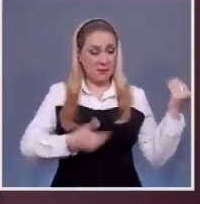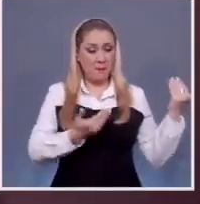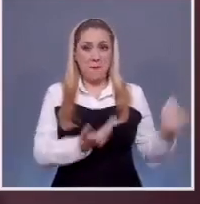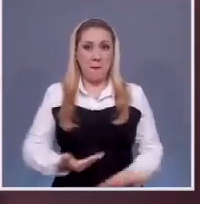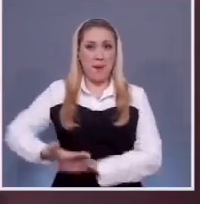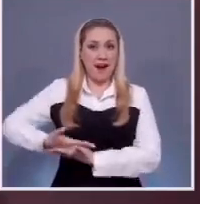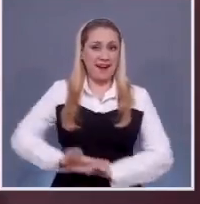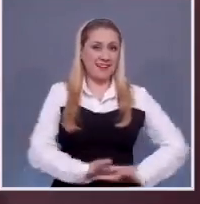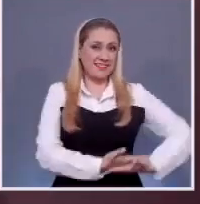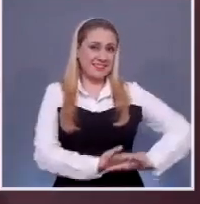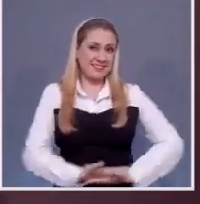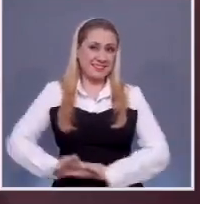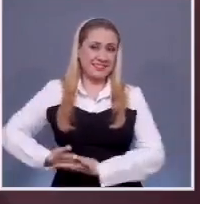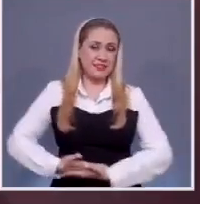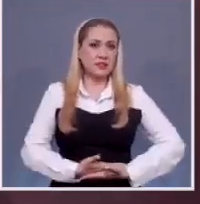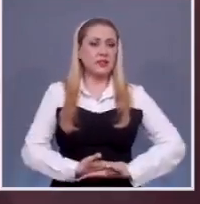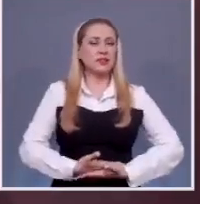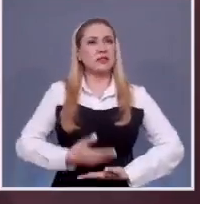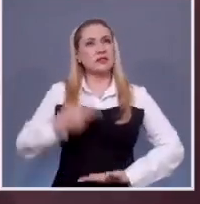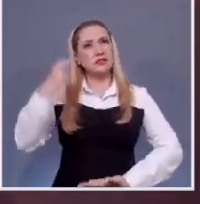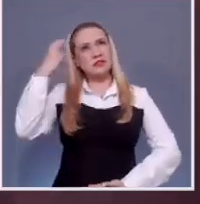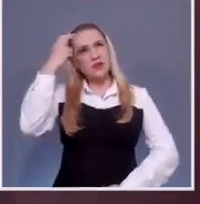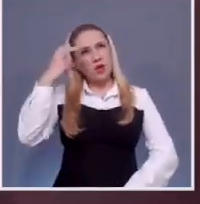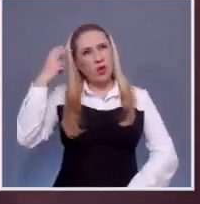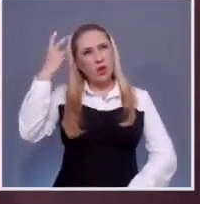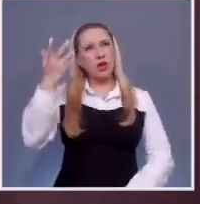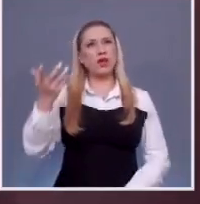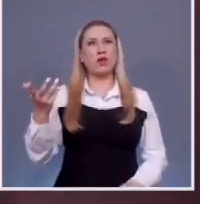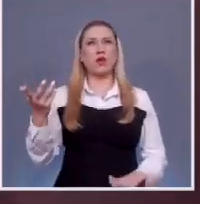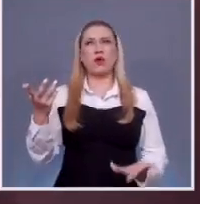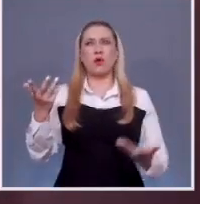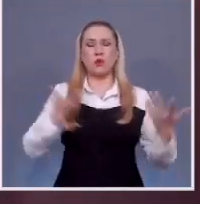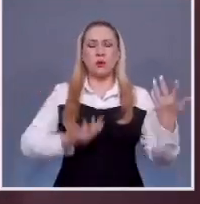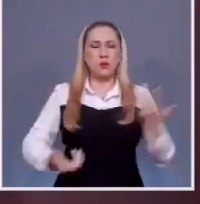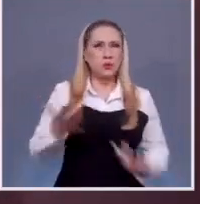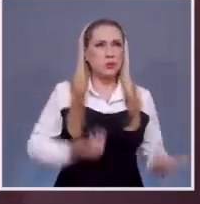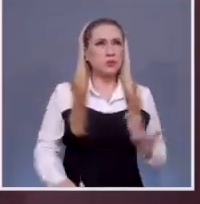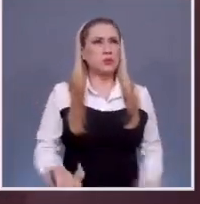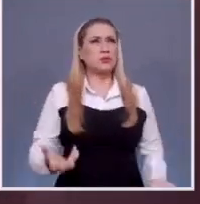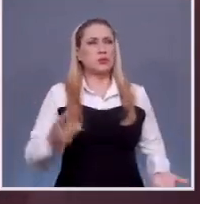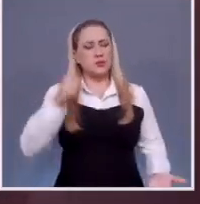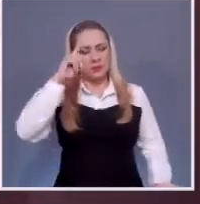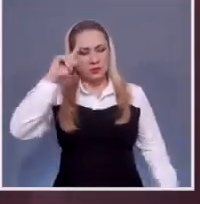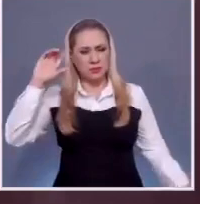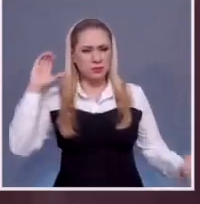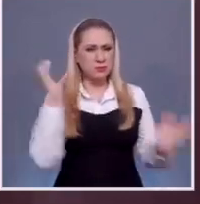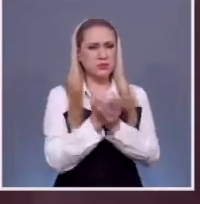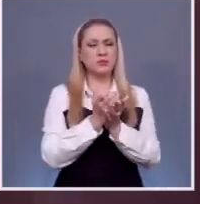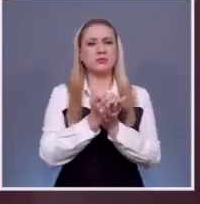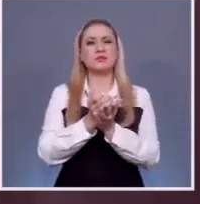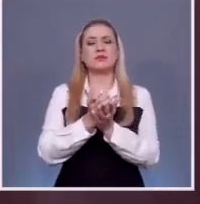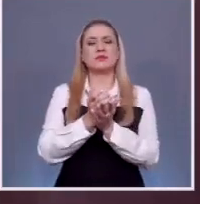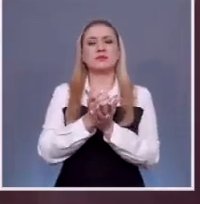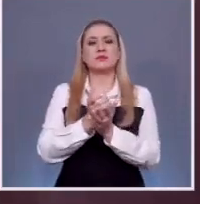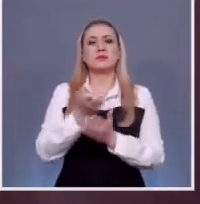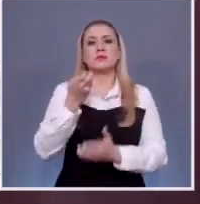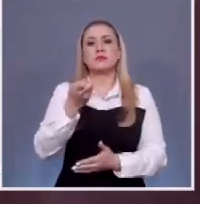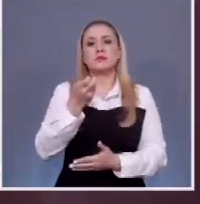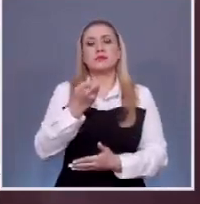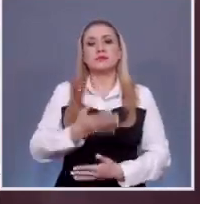parte emocional y psicológica, y trasciende a lo largo de su vida, minando quizás sus capacidades reproductivas en la toma de